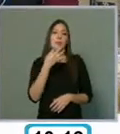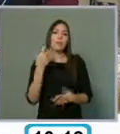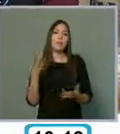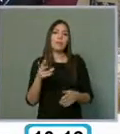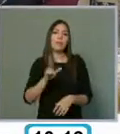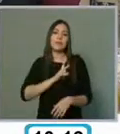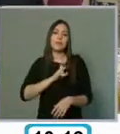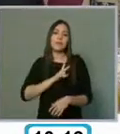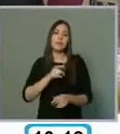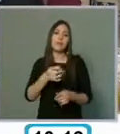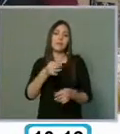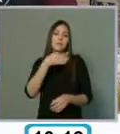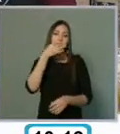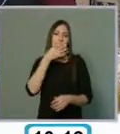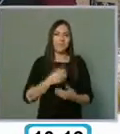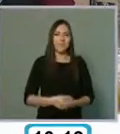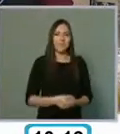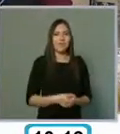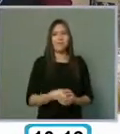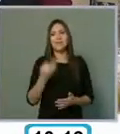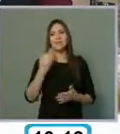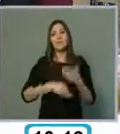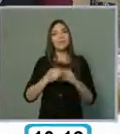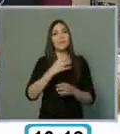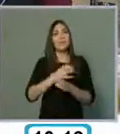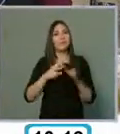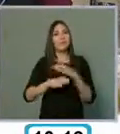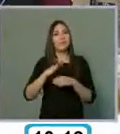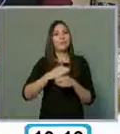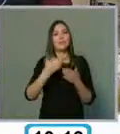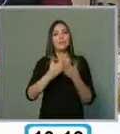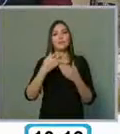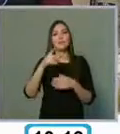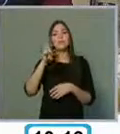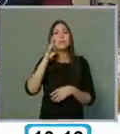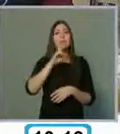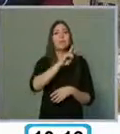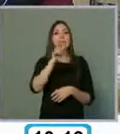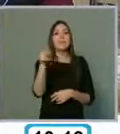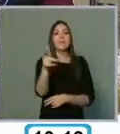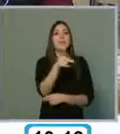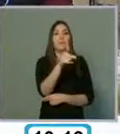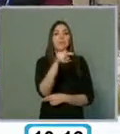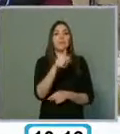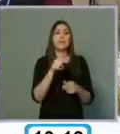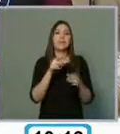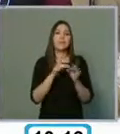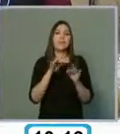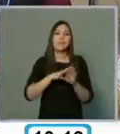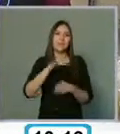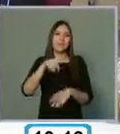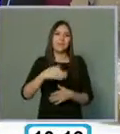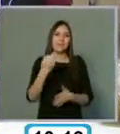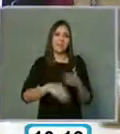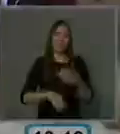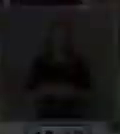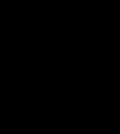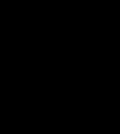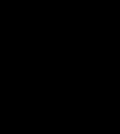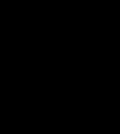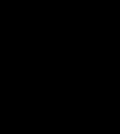fue mío. Qué rico. Pero tenemos mucho más, tenemos mucho más. Vamos del otro lado de la casa porque seguimos con más en tus ciudades.